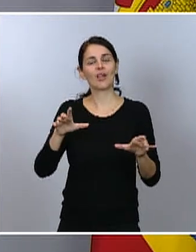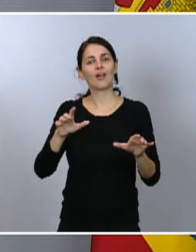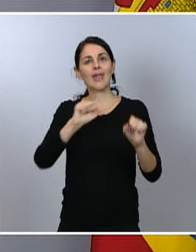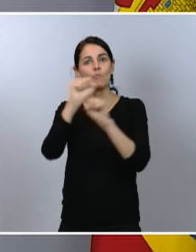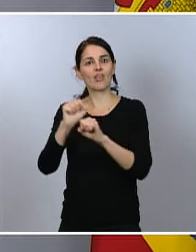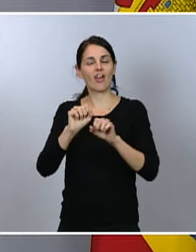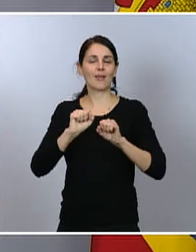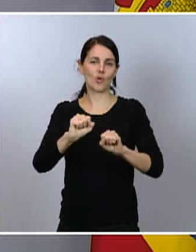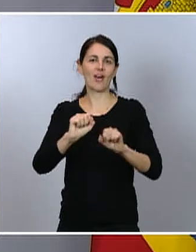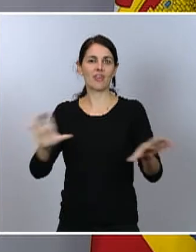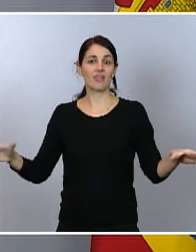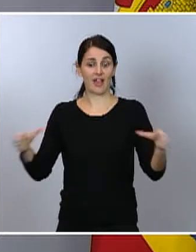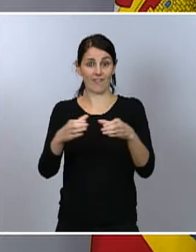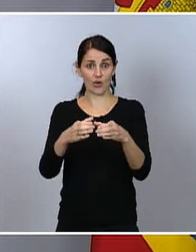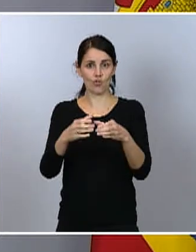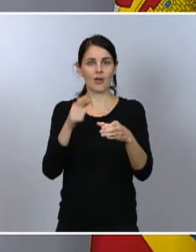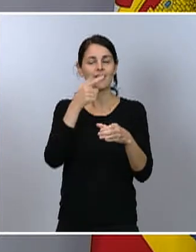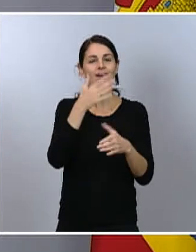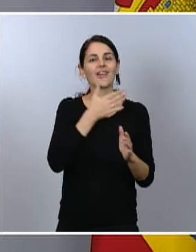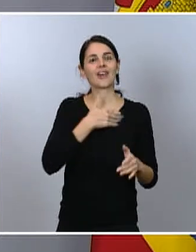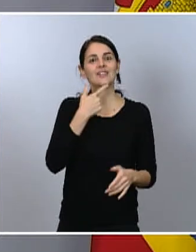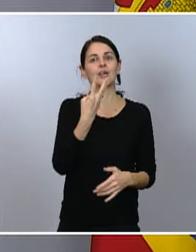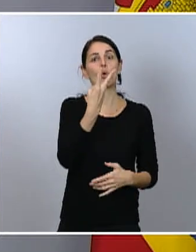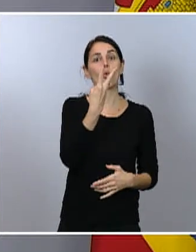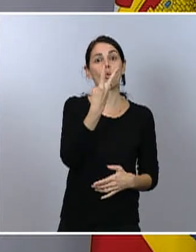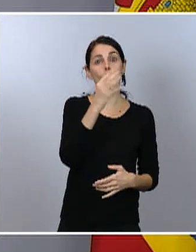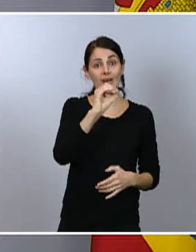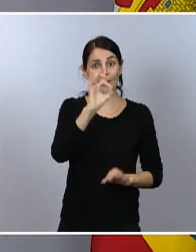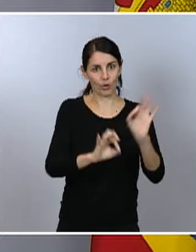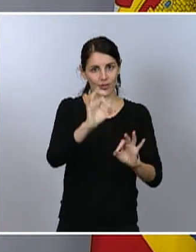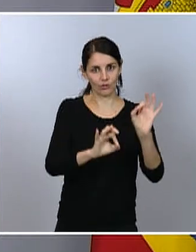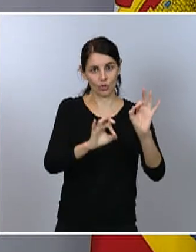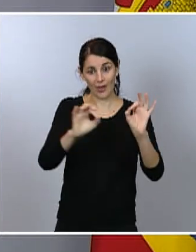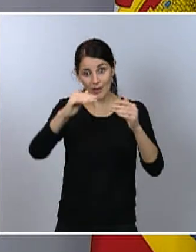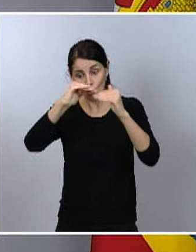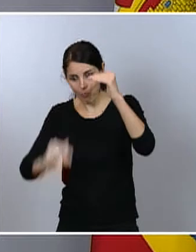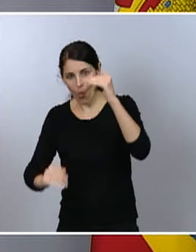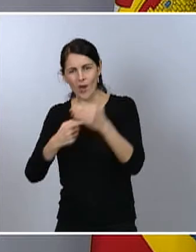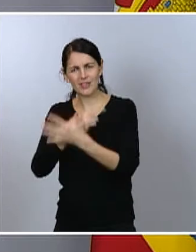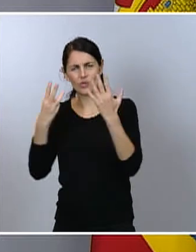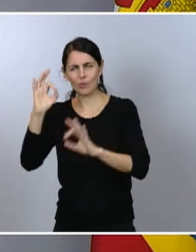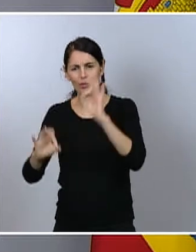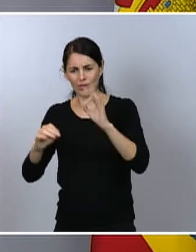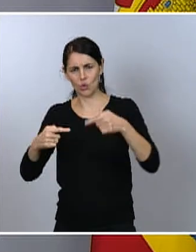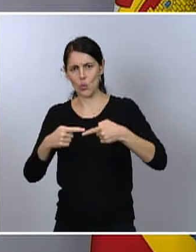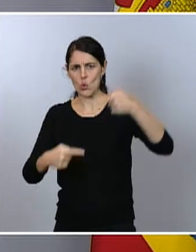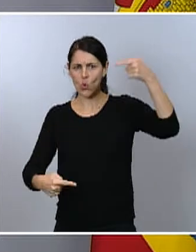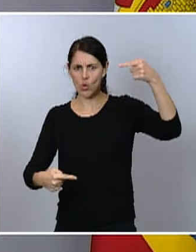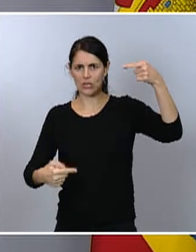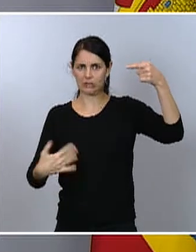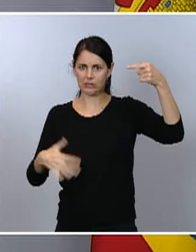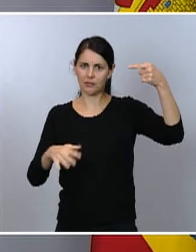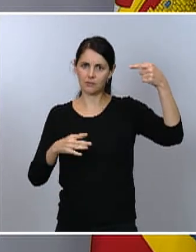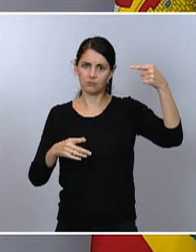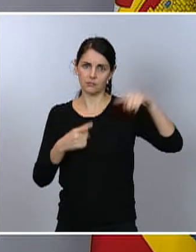torno a un 40%. Entonces, eso no significa, diciéndolo en términos más simples, que el hecho